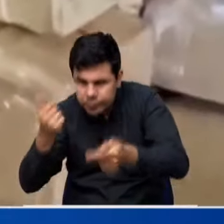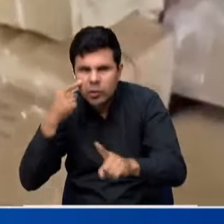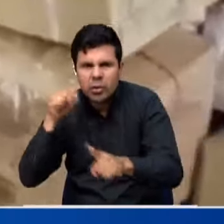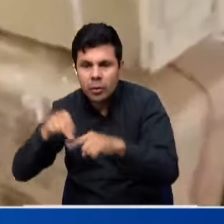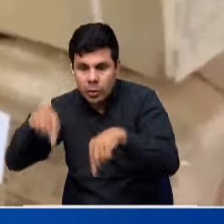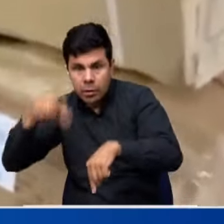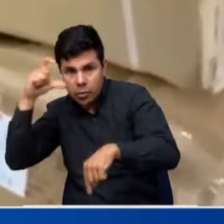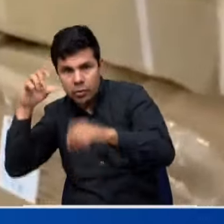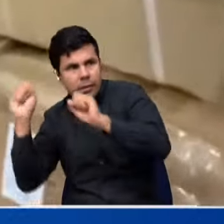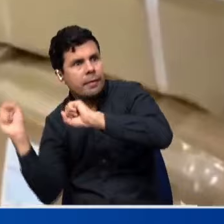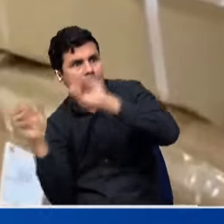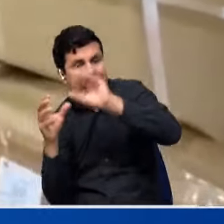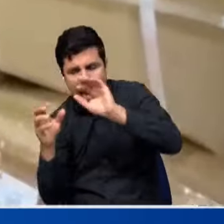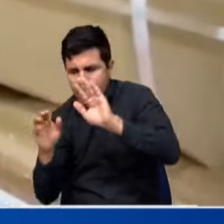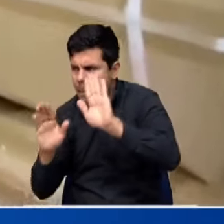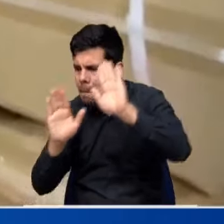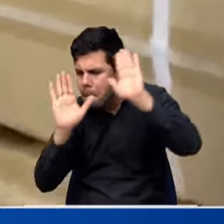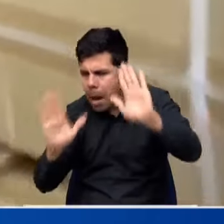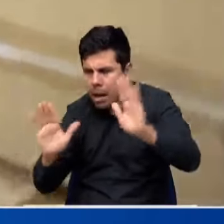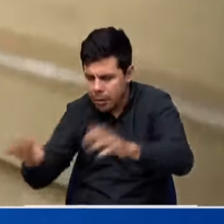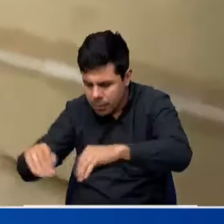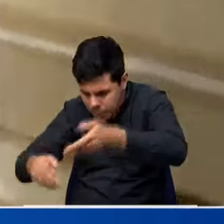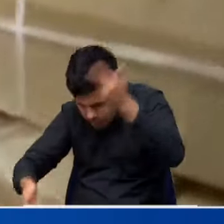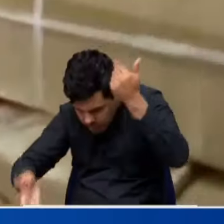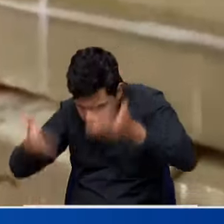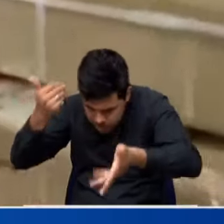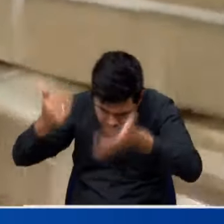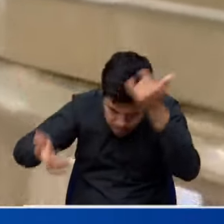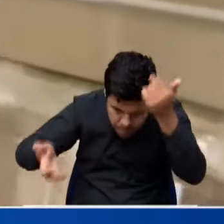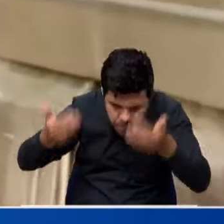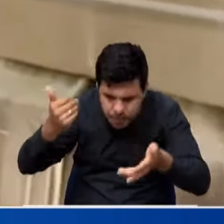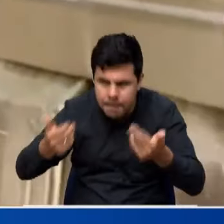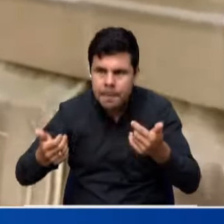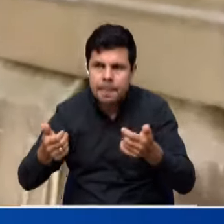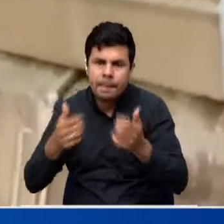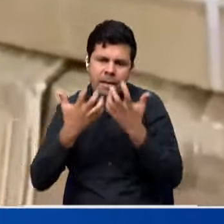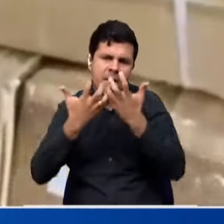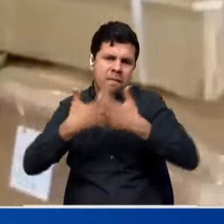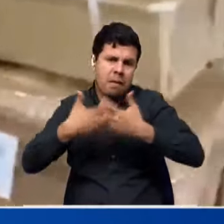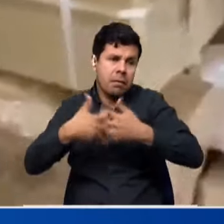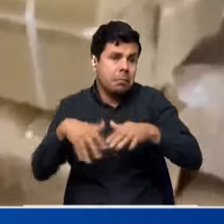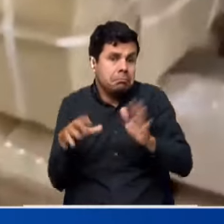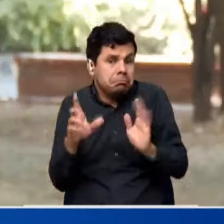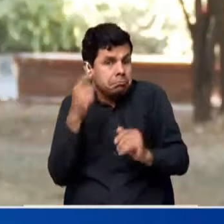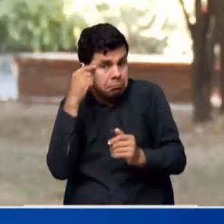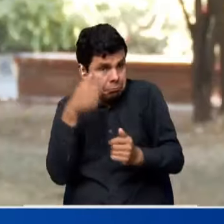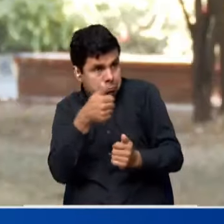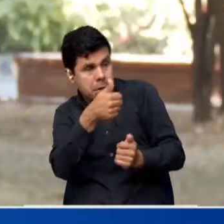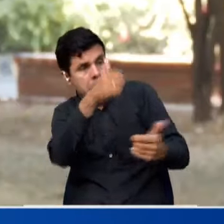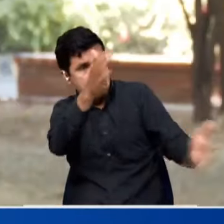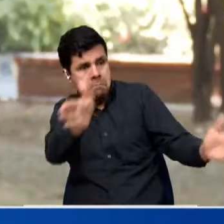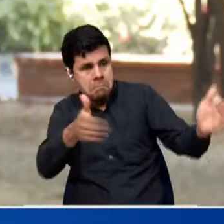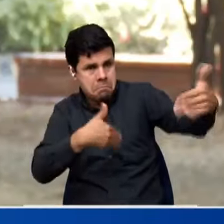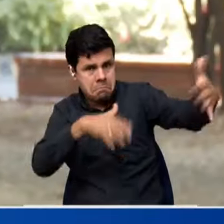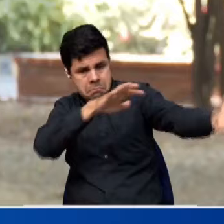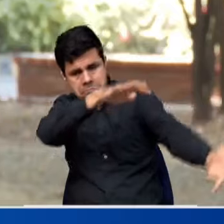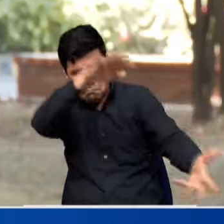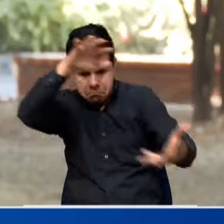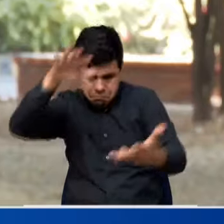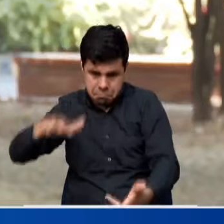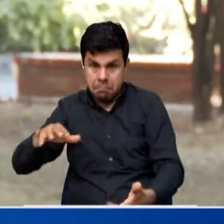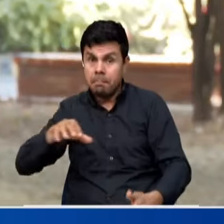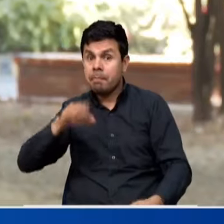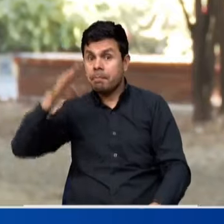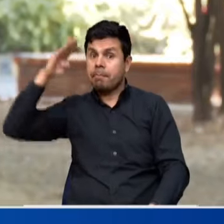su uso de buena fe reciben los paquetes, los almacenan en las bodegas para posteriormente Policía Nacional